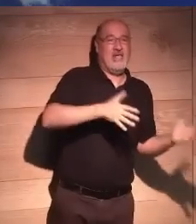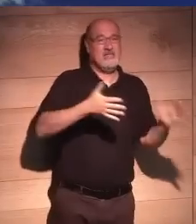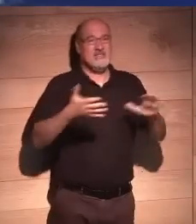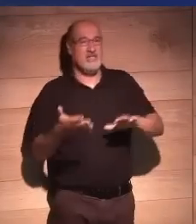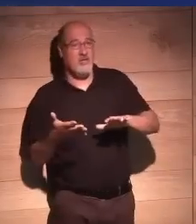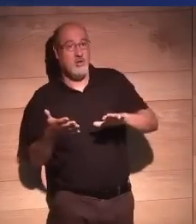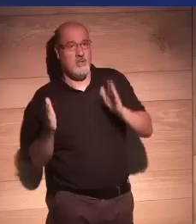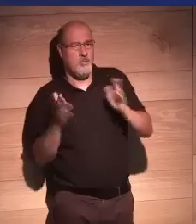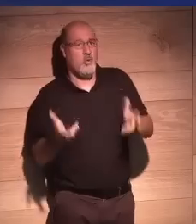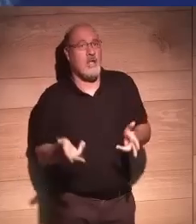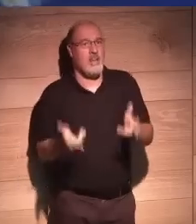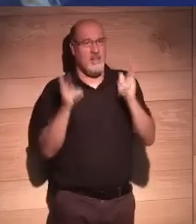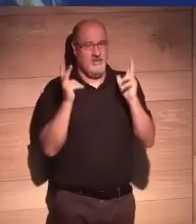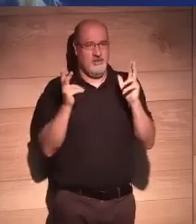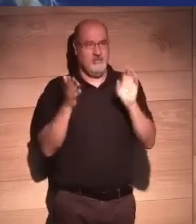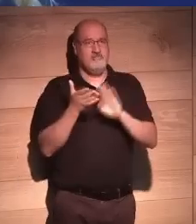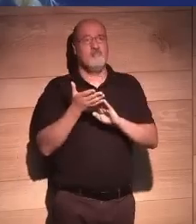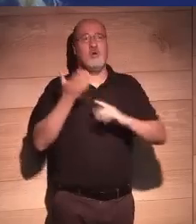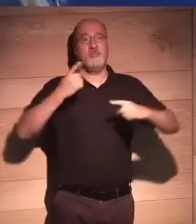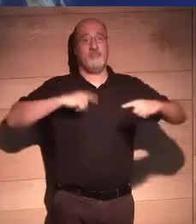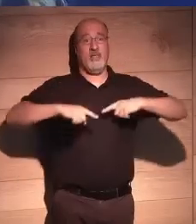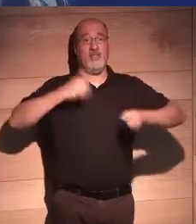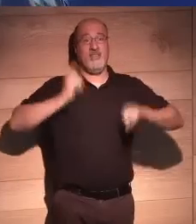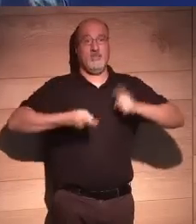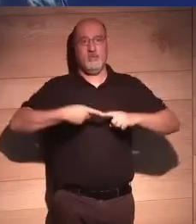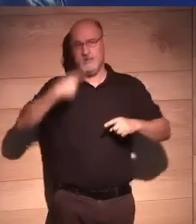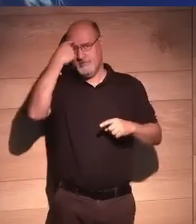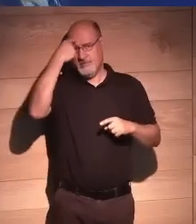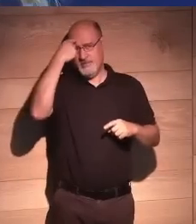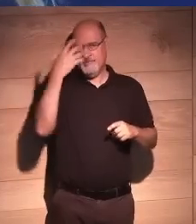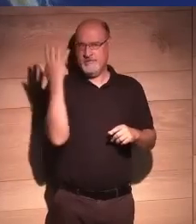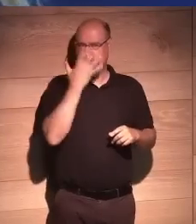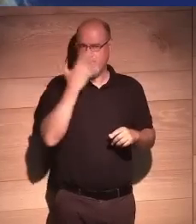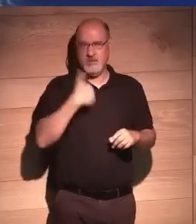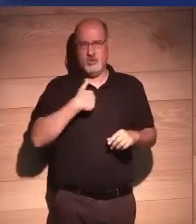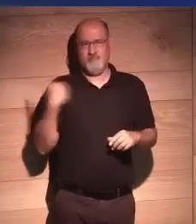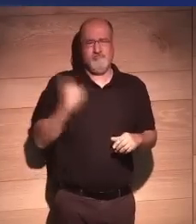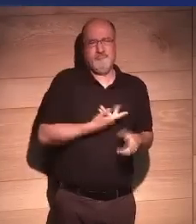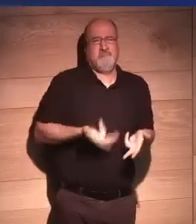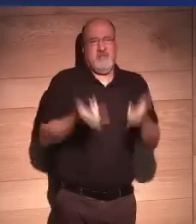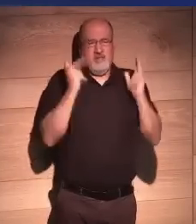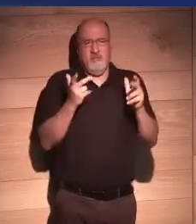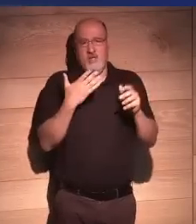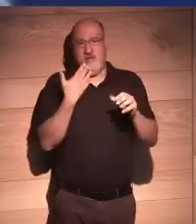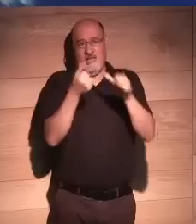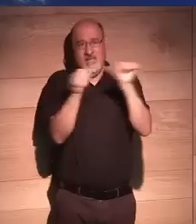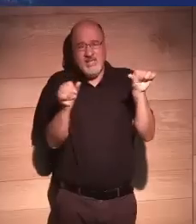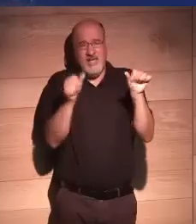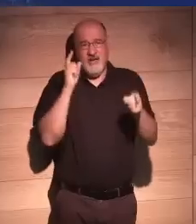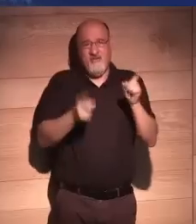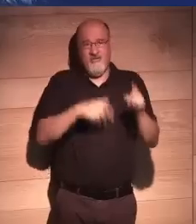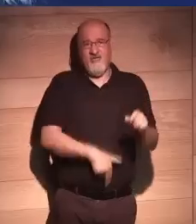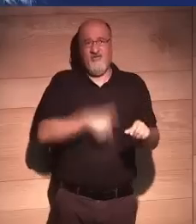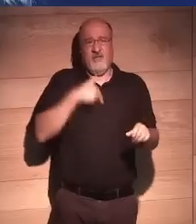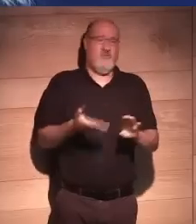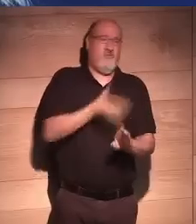época más libre, porque había un complejo en los directivos de no ser franquistas, de no hacer, entonces fueron cuando más libres fuimos. Pero al margen de eso, una